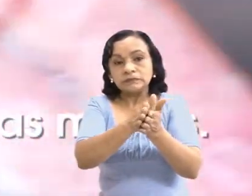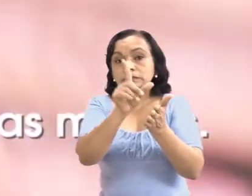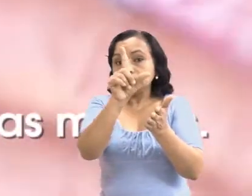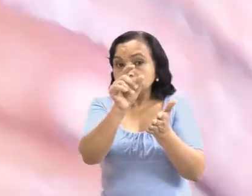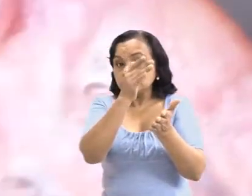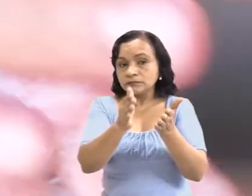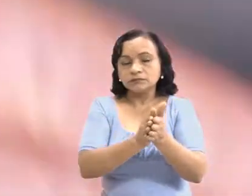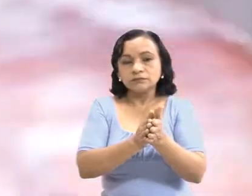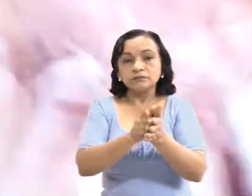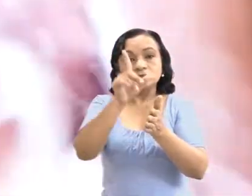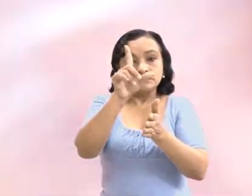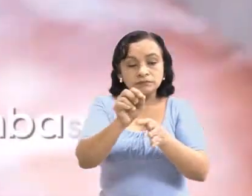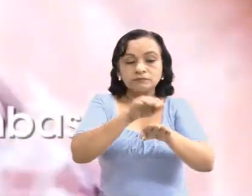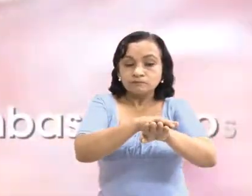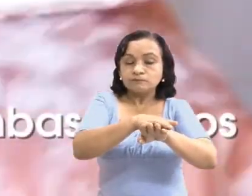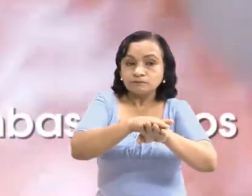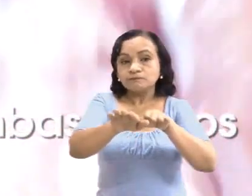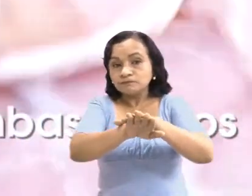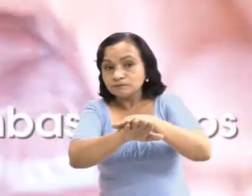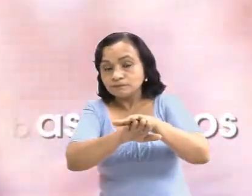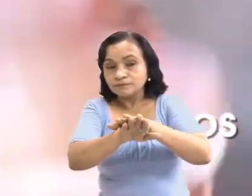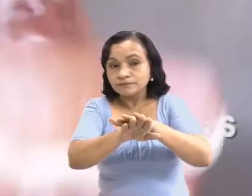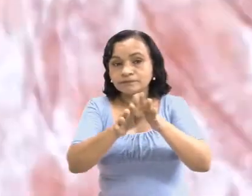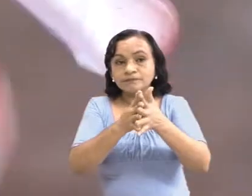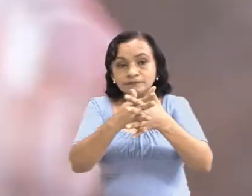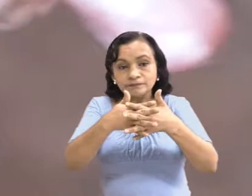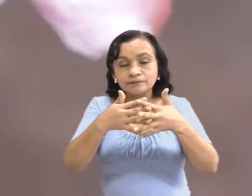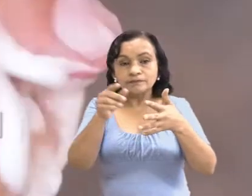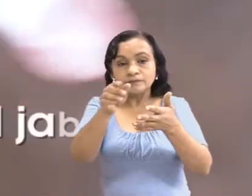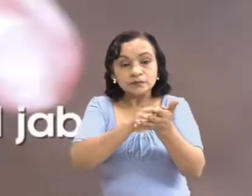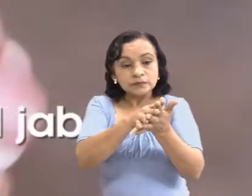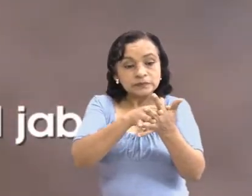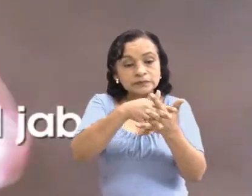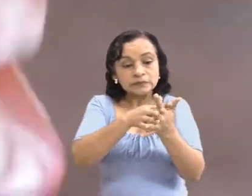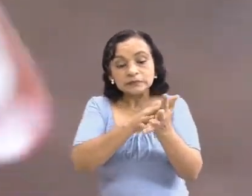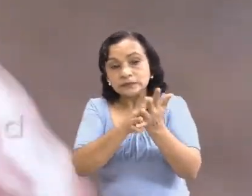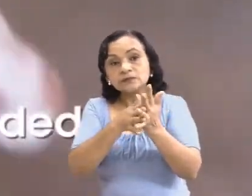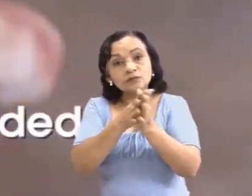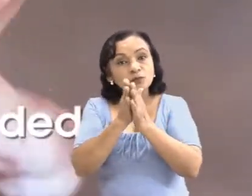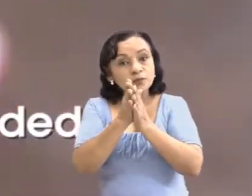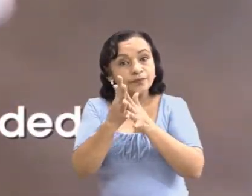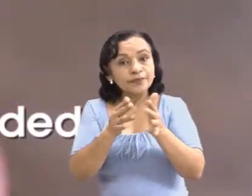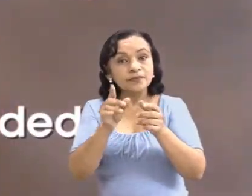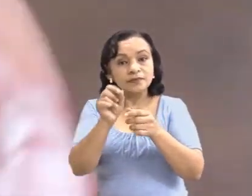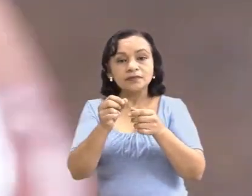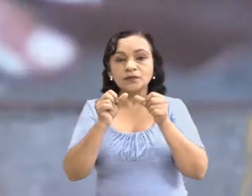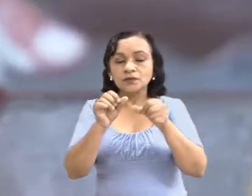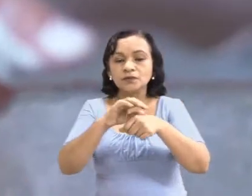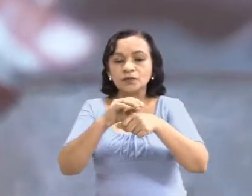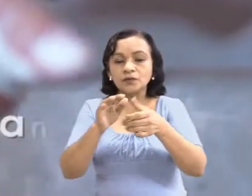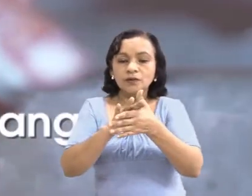de las manos. Frota 10 veces el dorso de ambas manos y penetra rozando con el jabón entre los espacios de los dedos. A